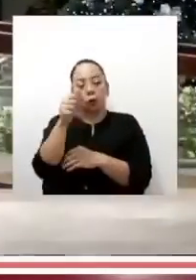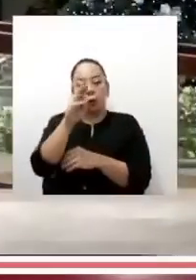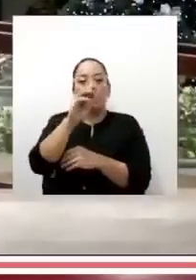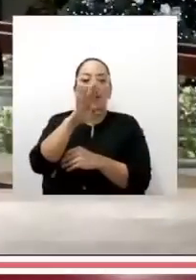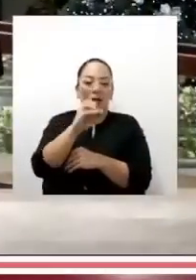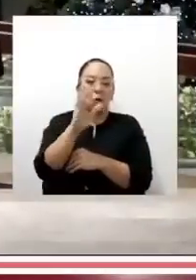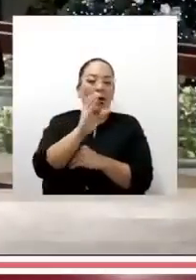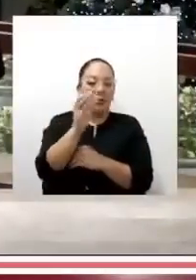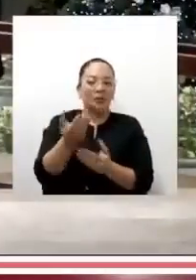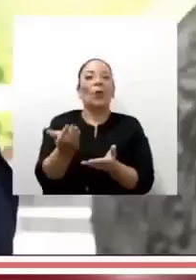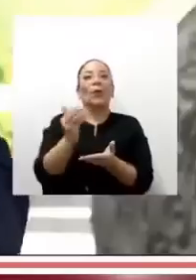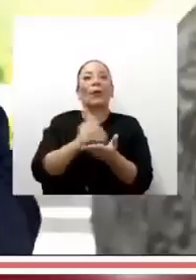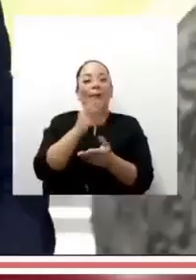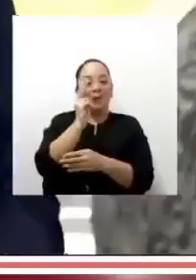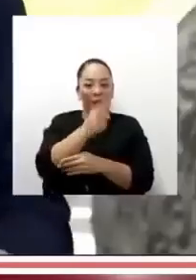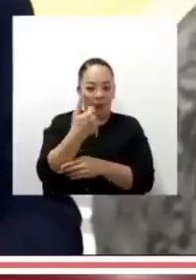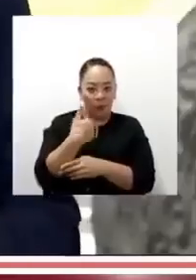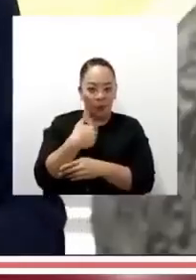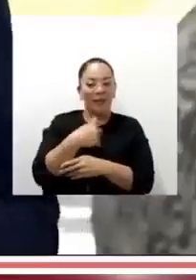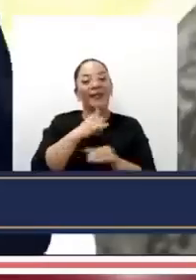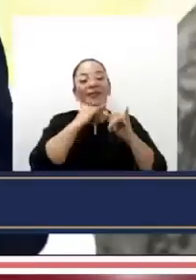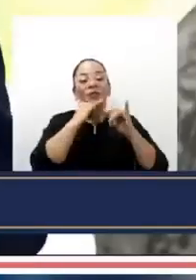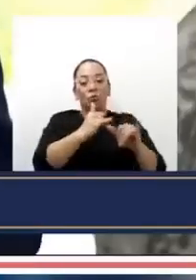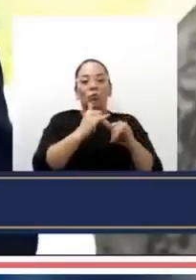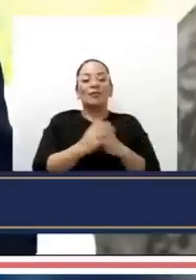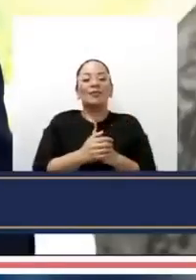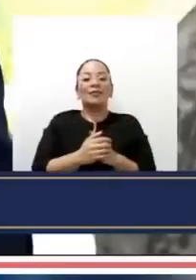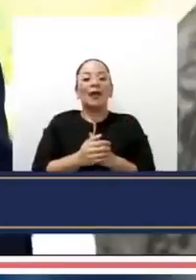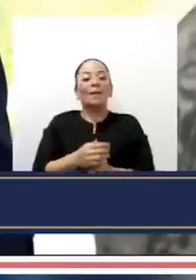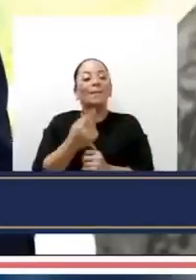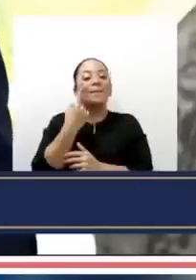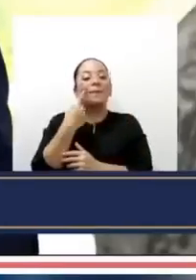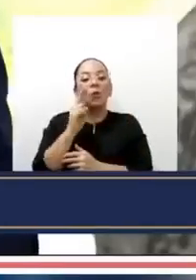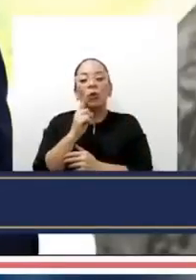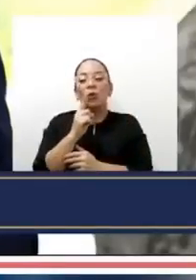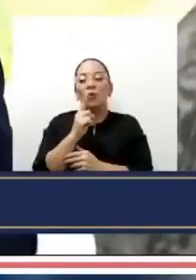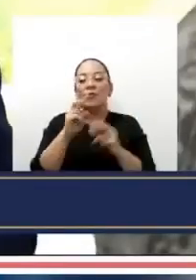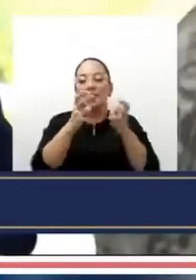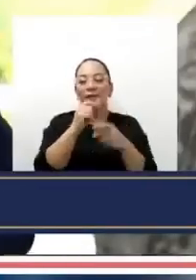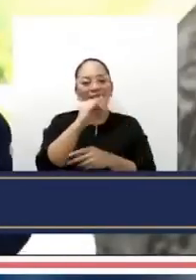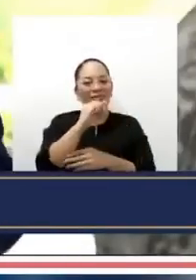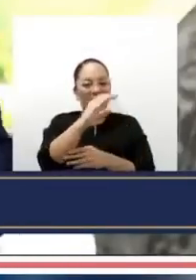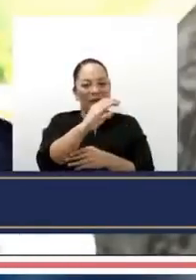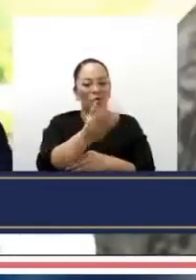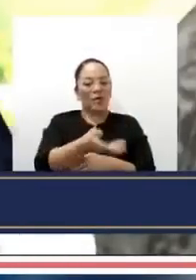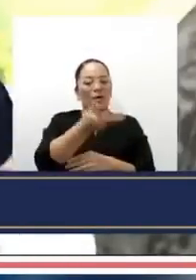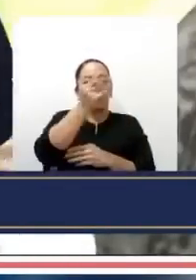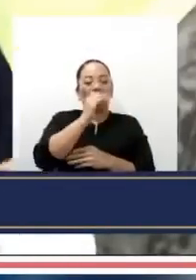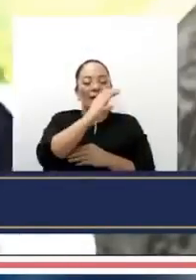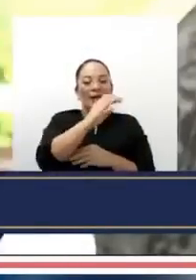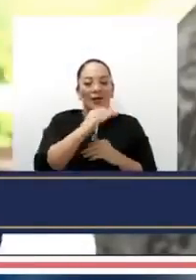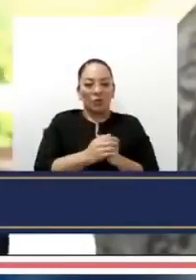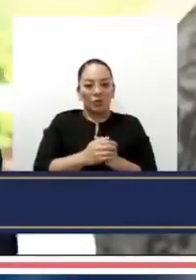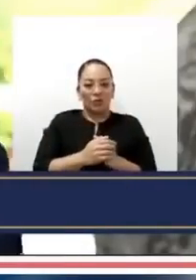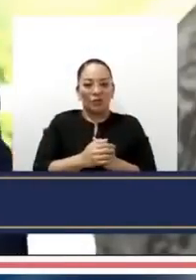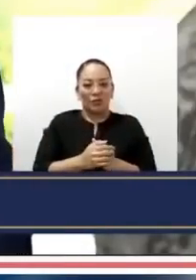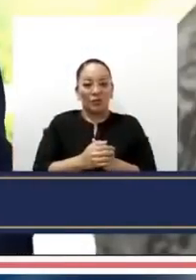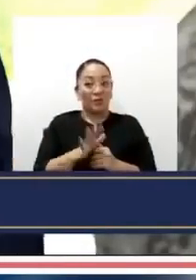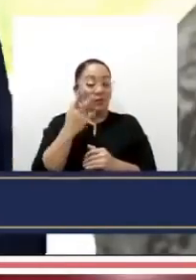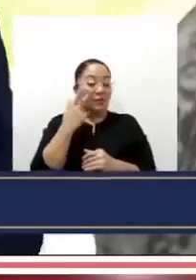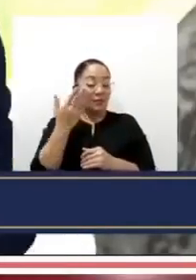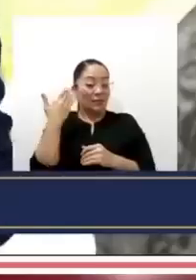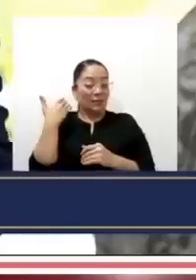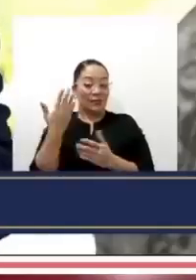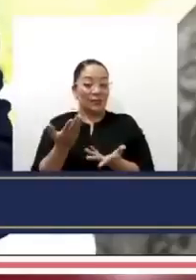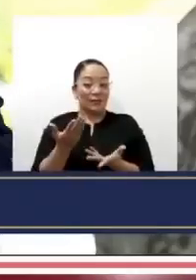visita nuevamente y hace una denuncia penal por lo de los salarios, por el incremento de salarios. Ya ese lo habíamos visto en otro